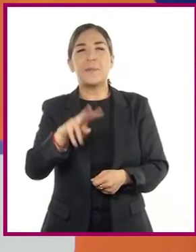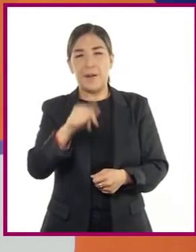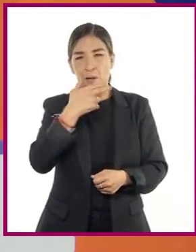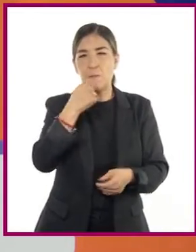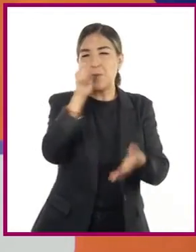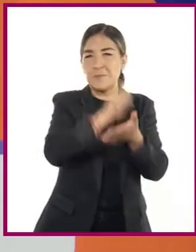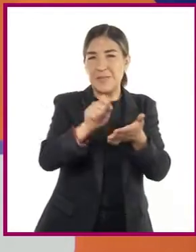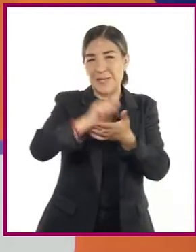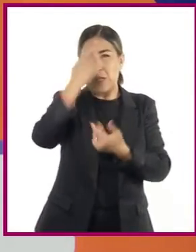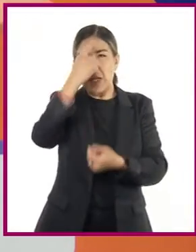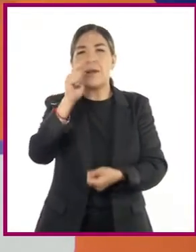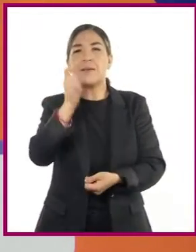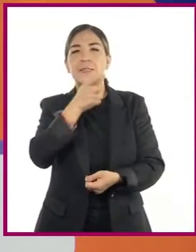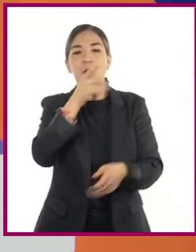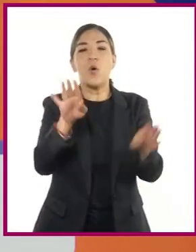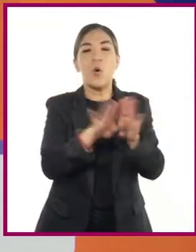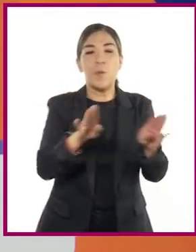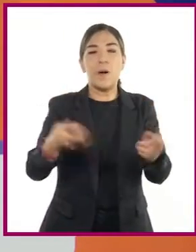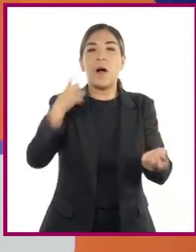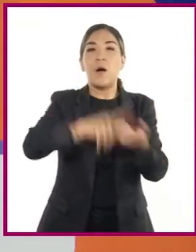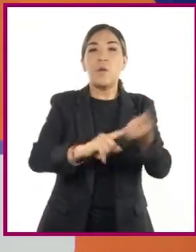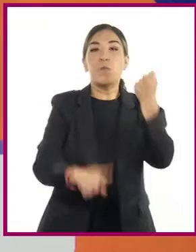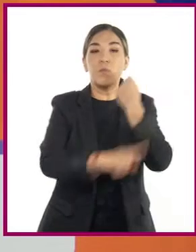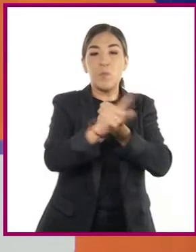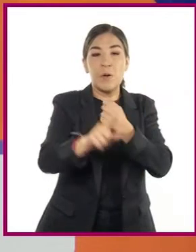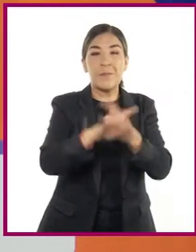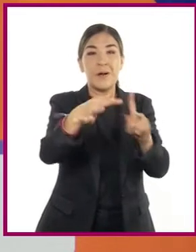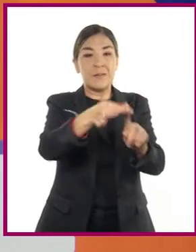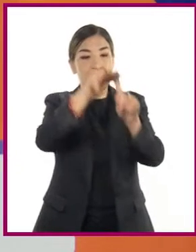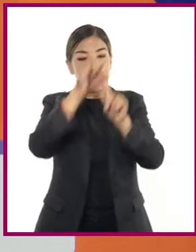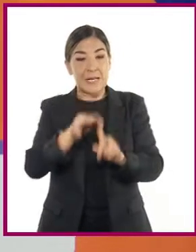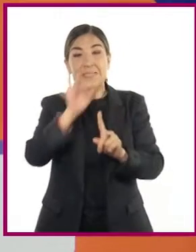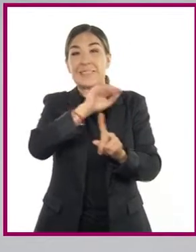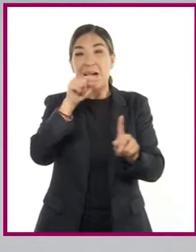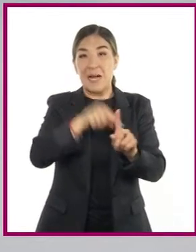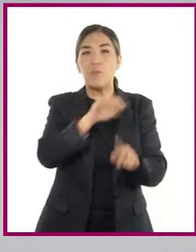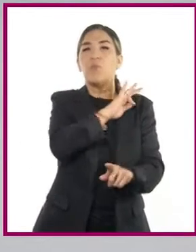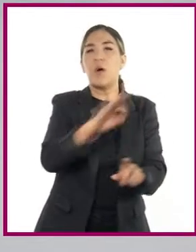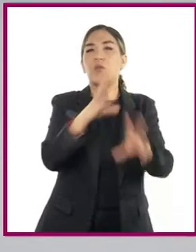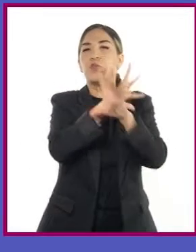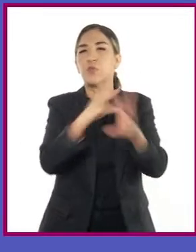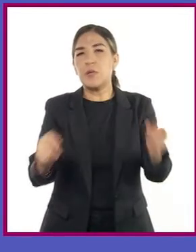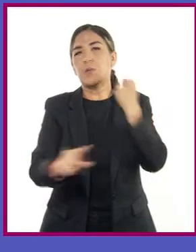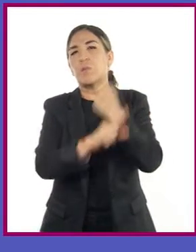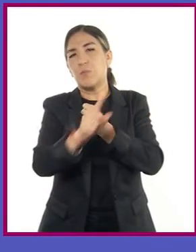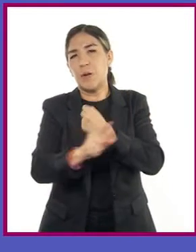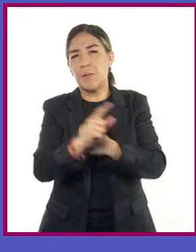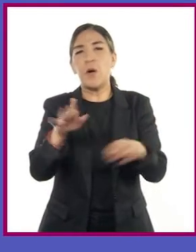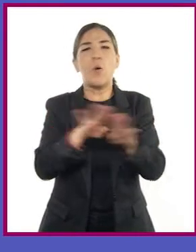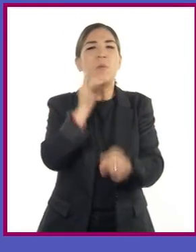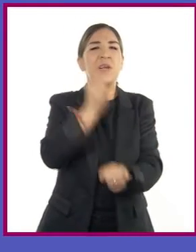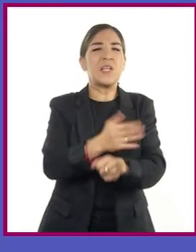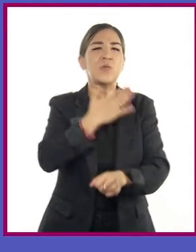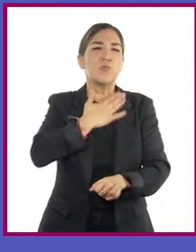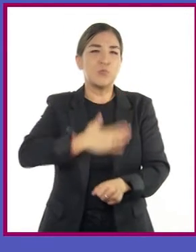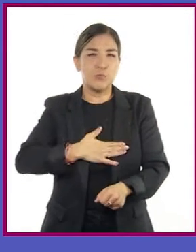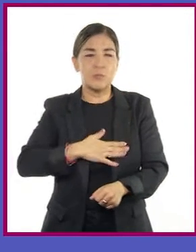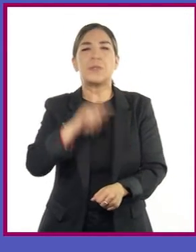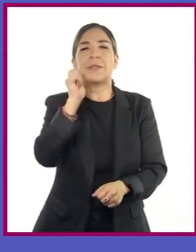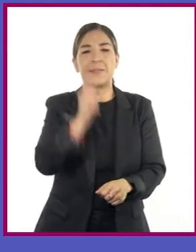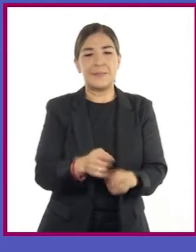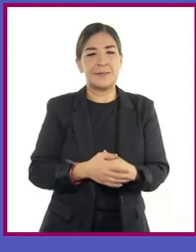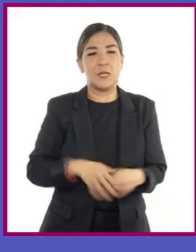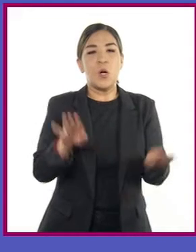de cambio, de sacar a la luz un problema o de modificar una solución injusta. En este sentido,